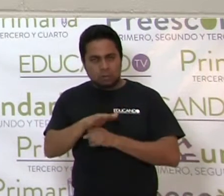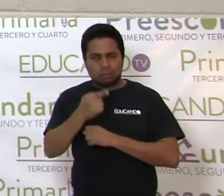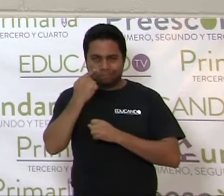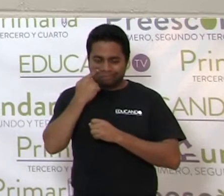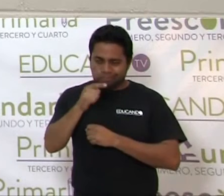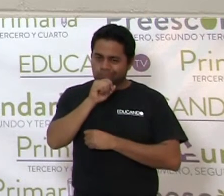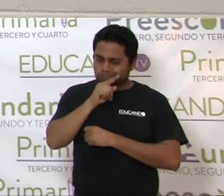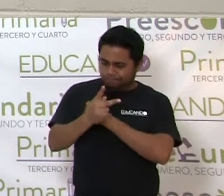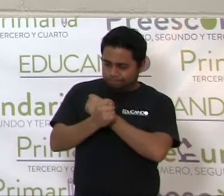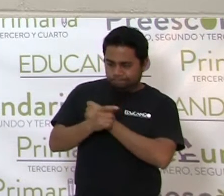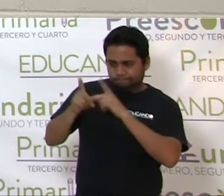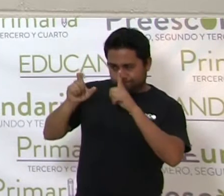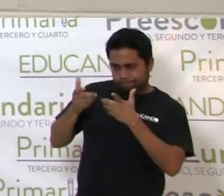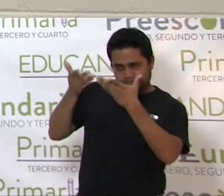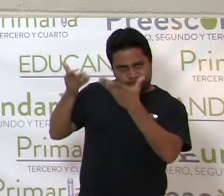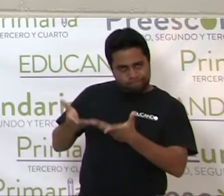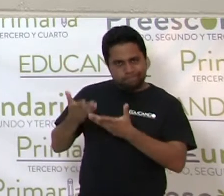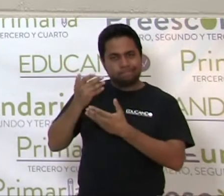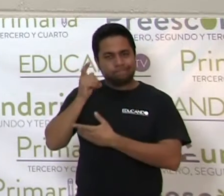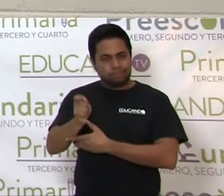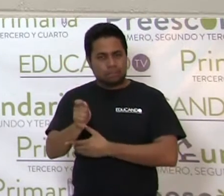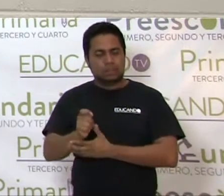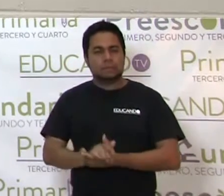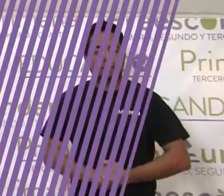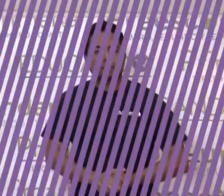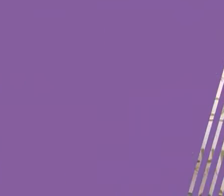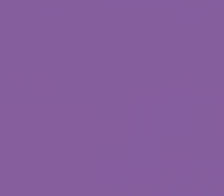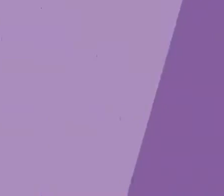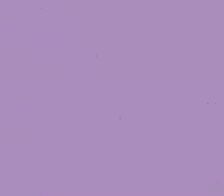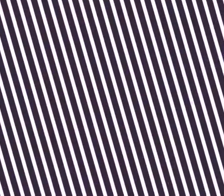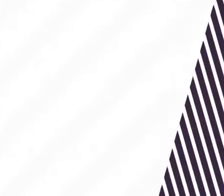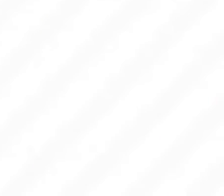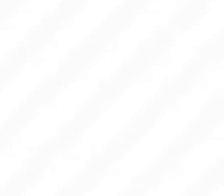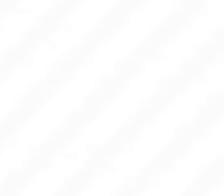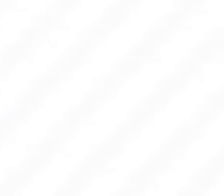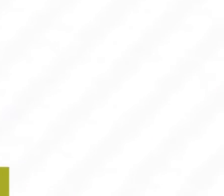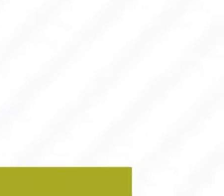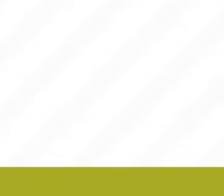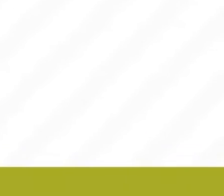características, vamos a ir a la siguiente imagen. Adelante.